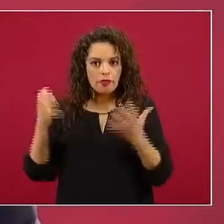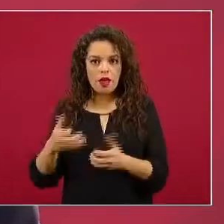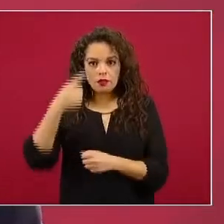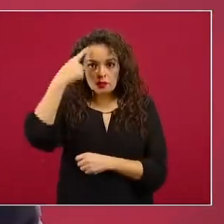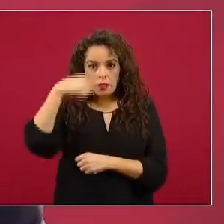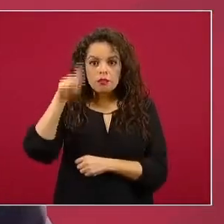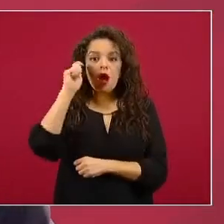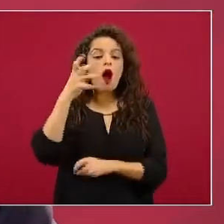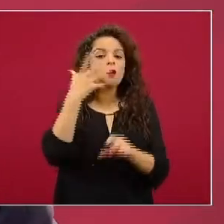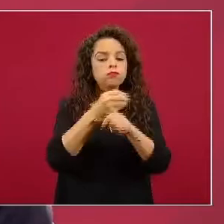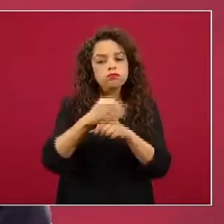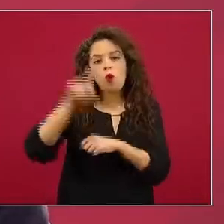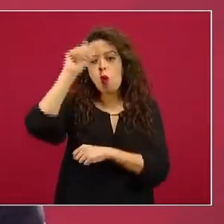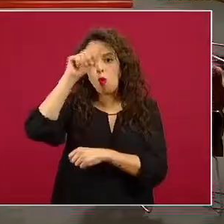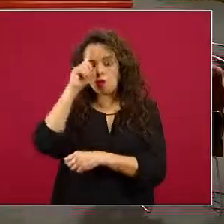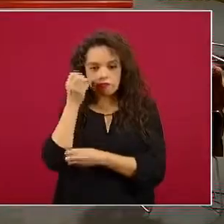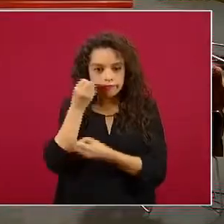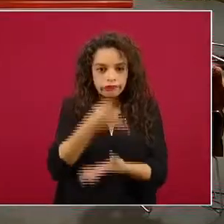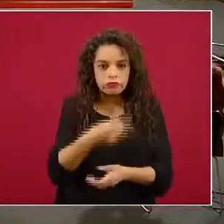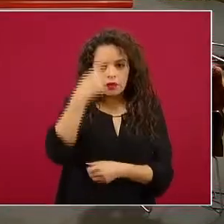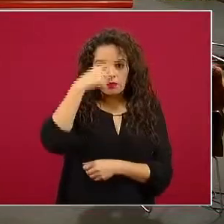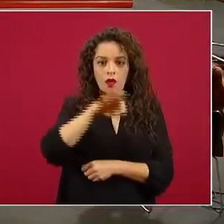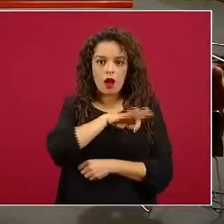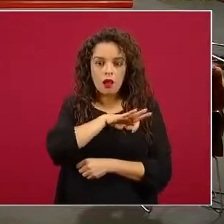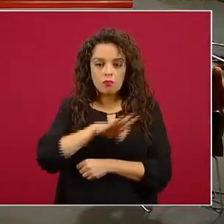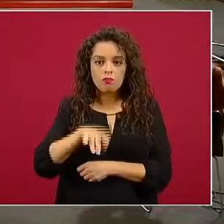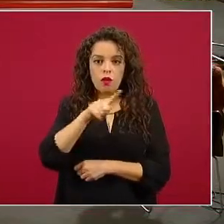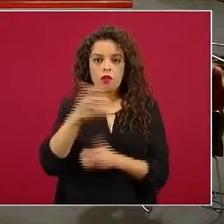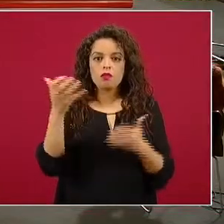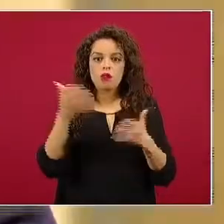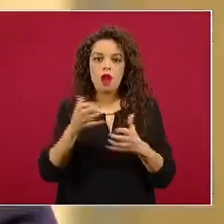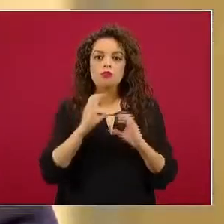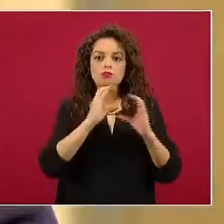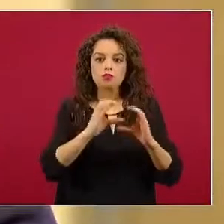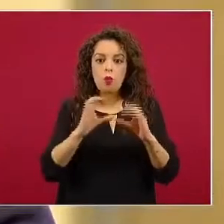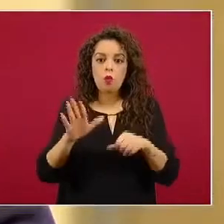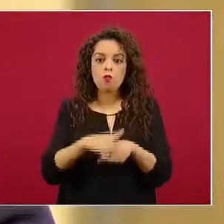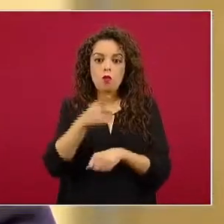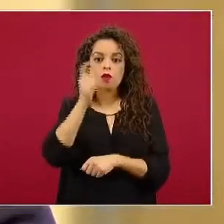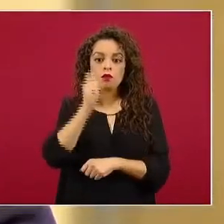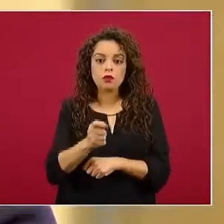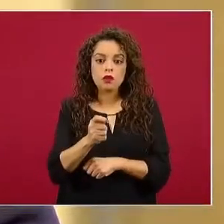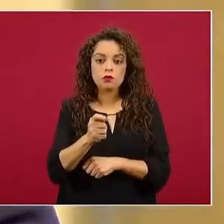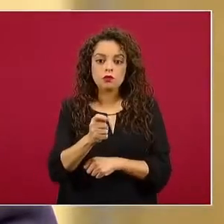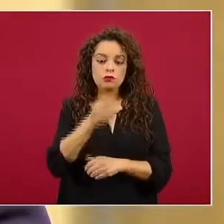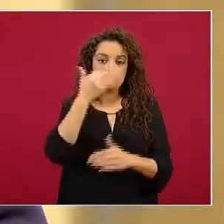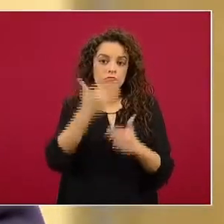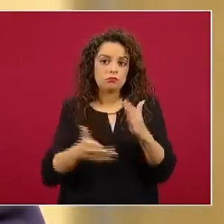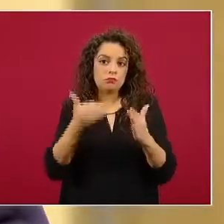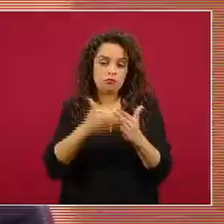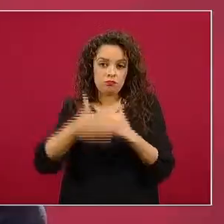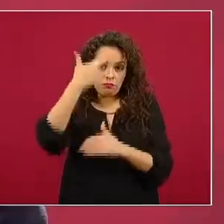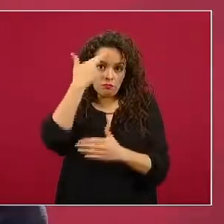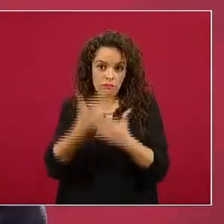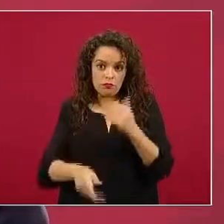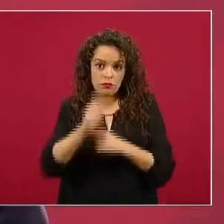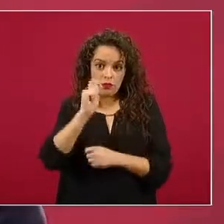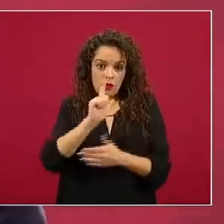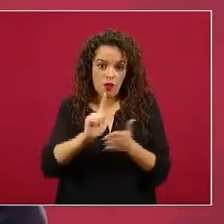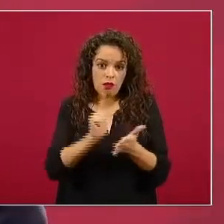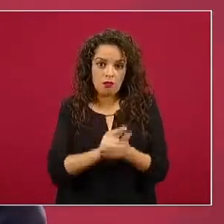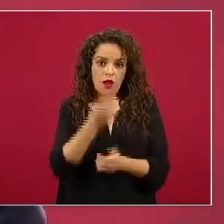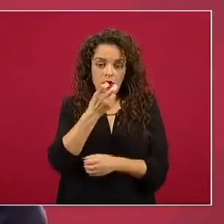correctivas y asesoría y orientación cuando existe una insuficiencia en el desempeño práctico de estas.